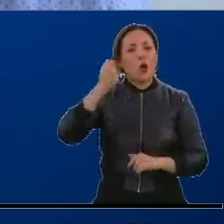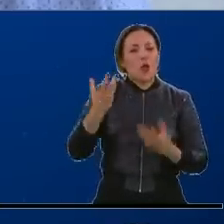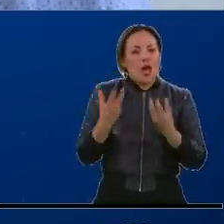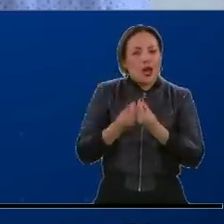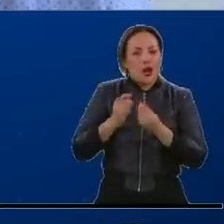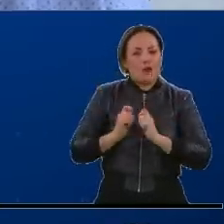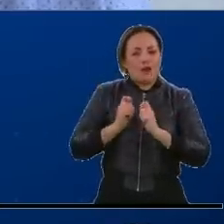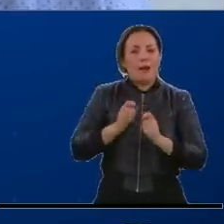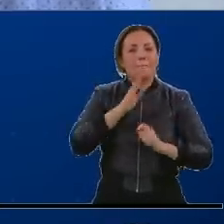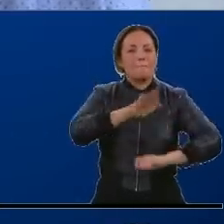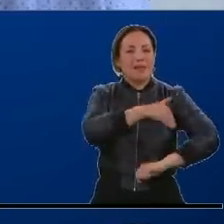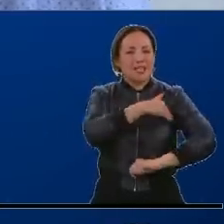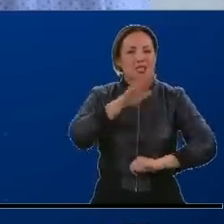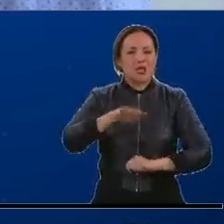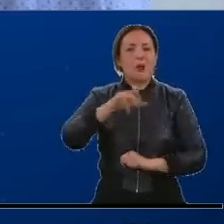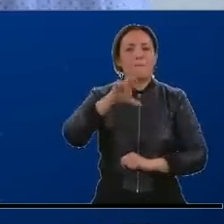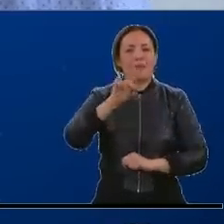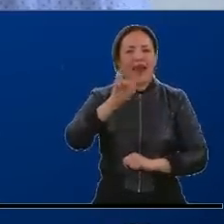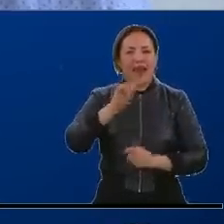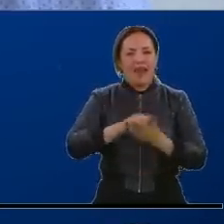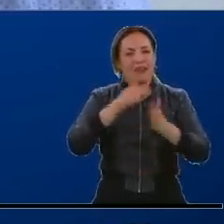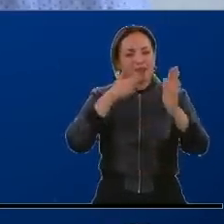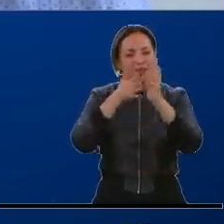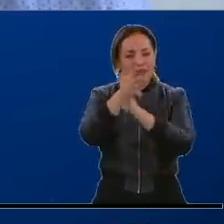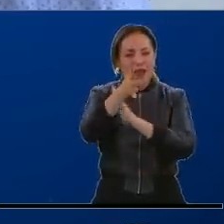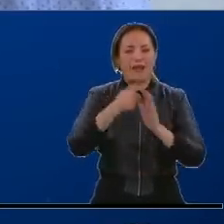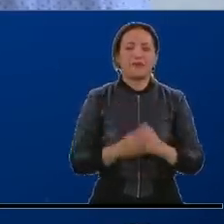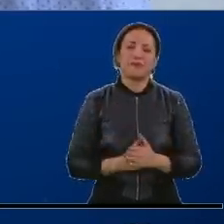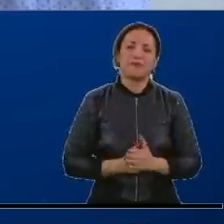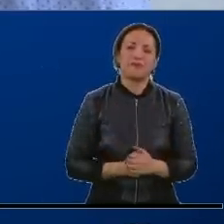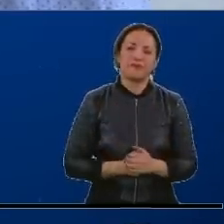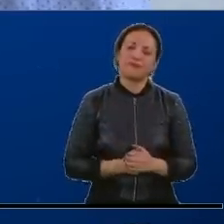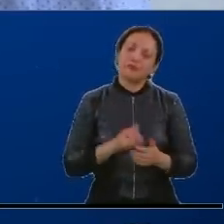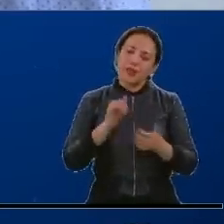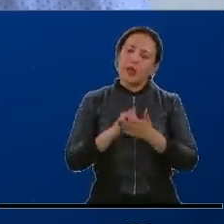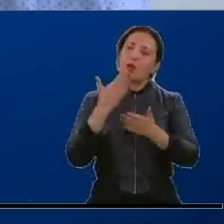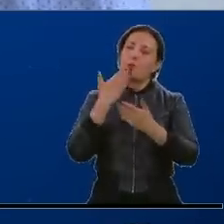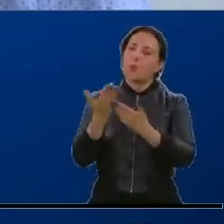a través de su ministro del Interior, Alfonso Prada. Muy buen día, señor. Gracias.